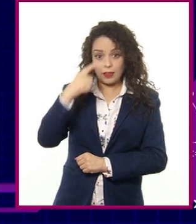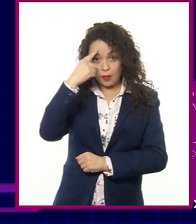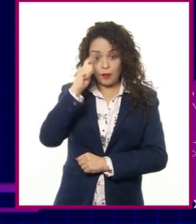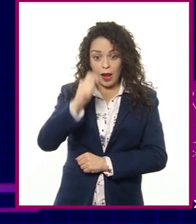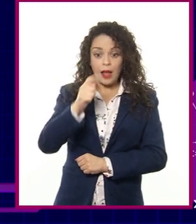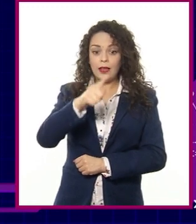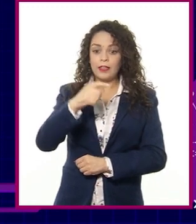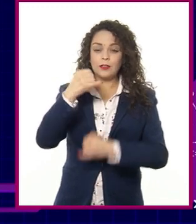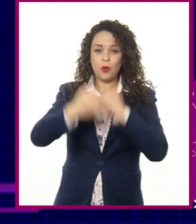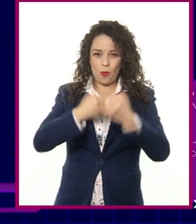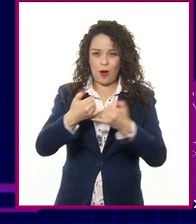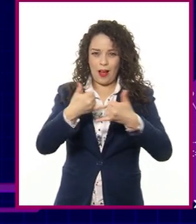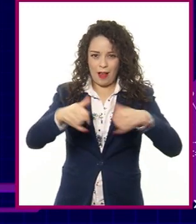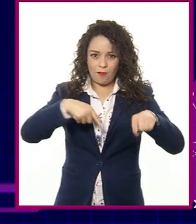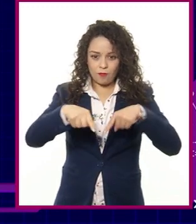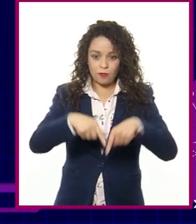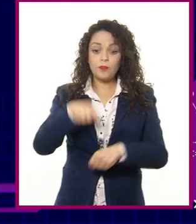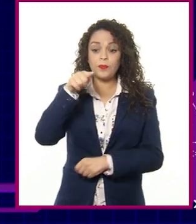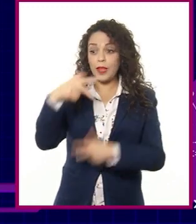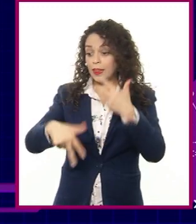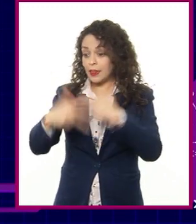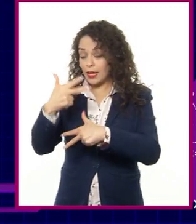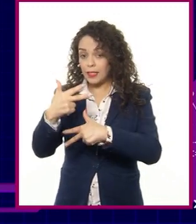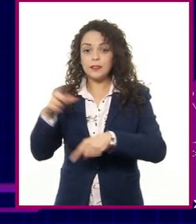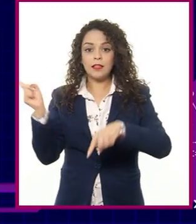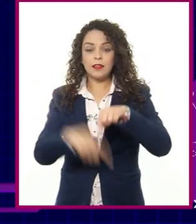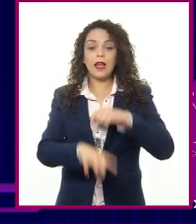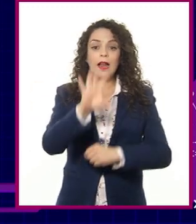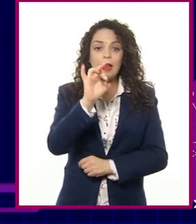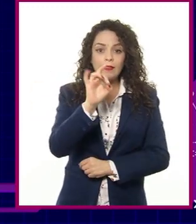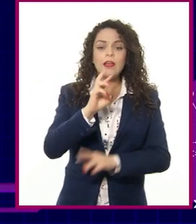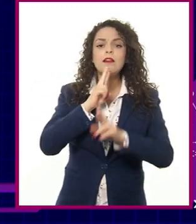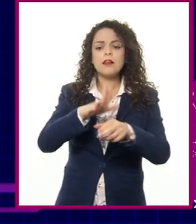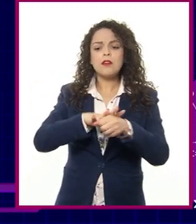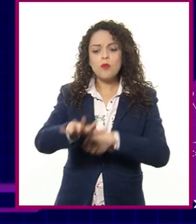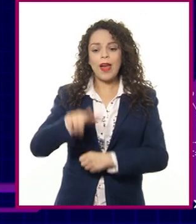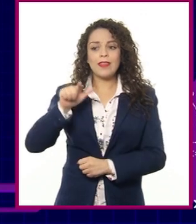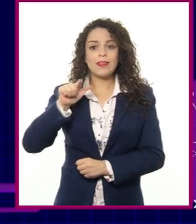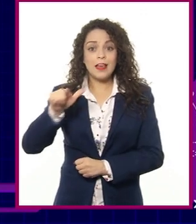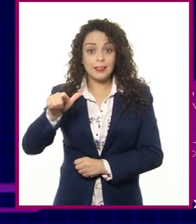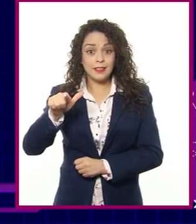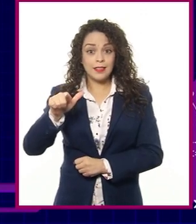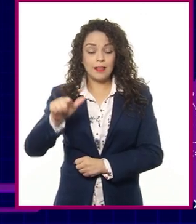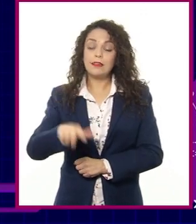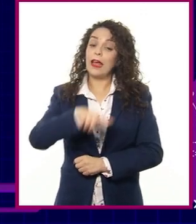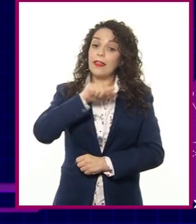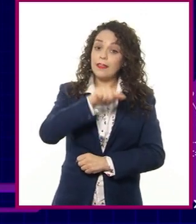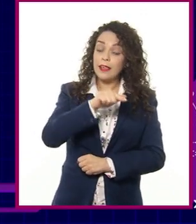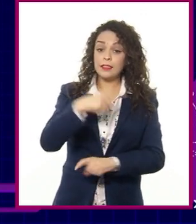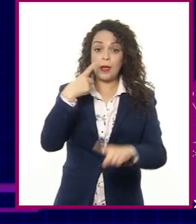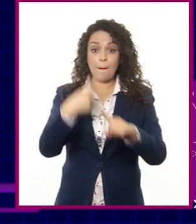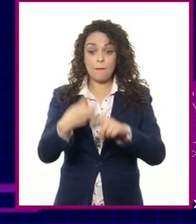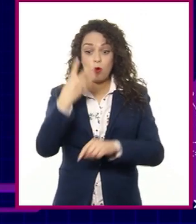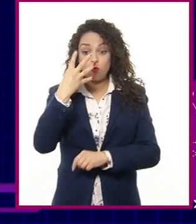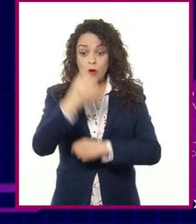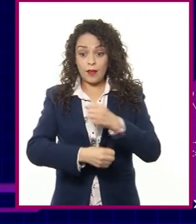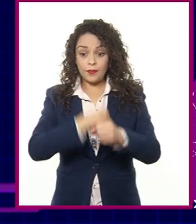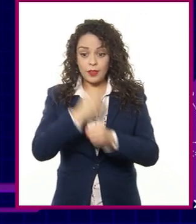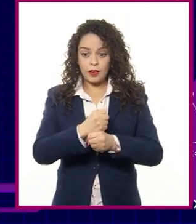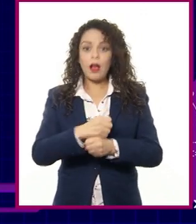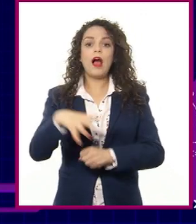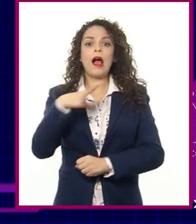resta 13 a 30 y se obtiene 17. 17 copas mundiales se multiplican por 4 años y